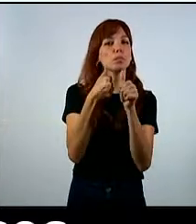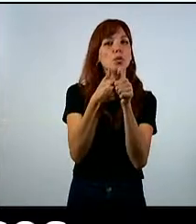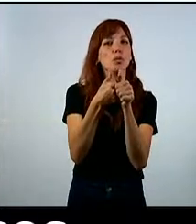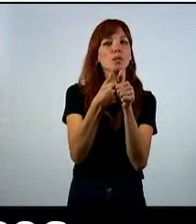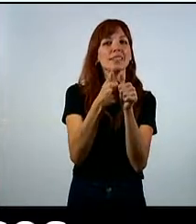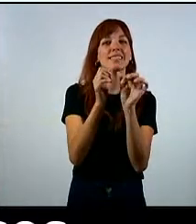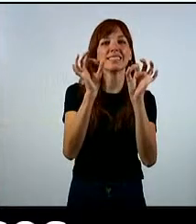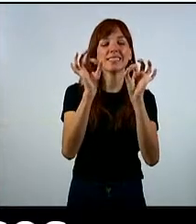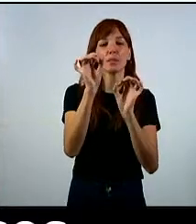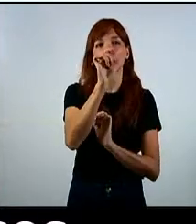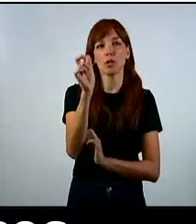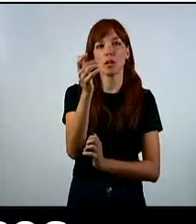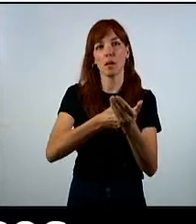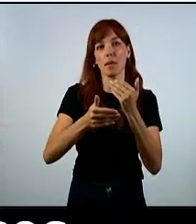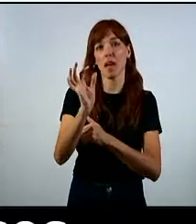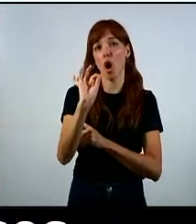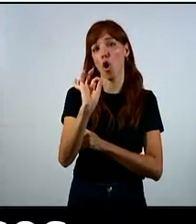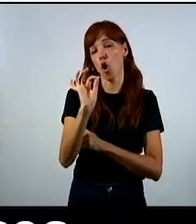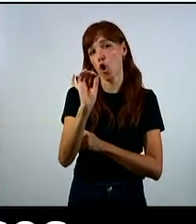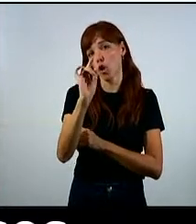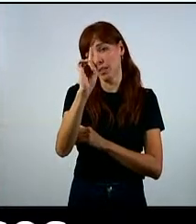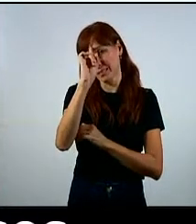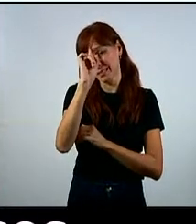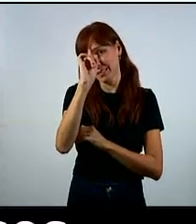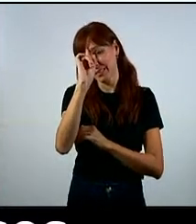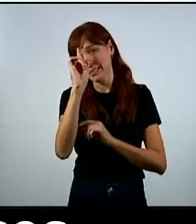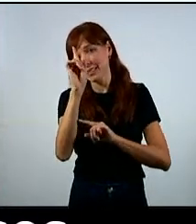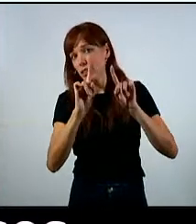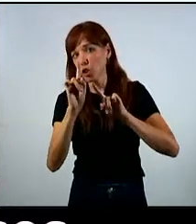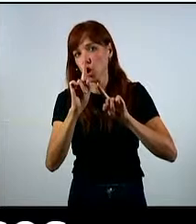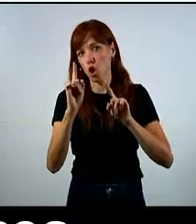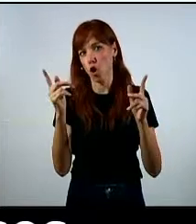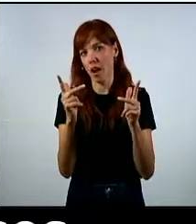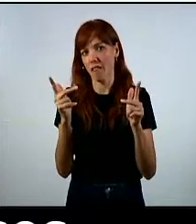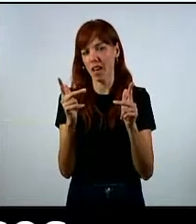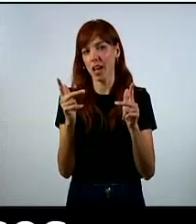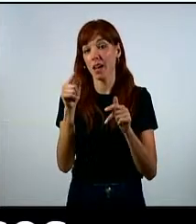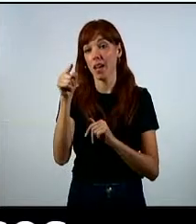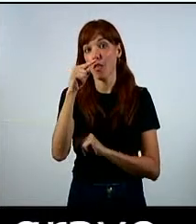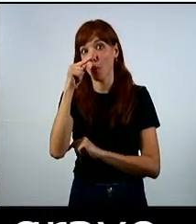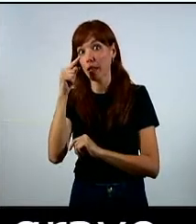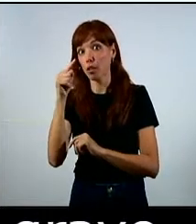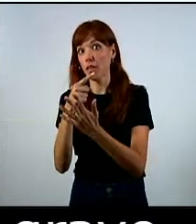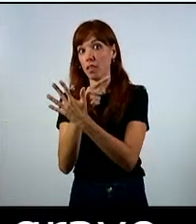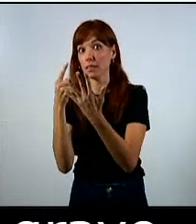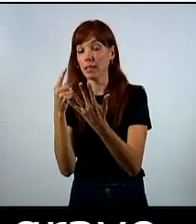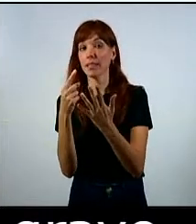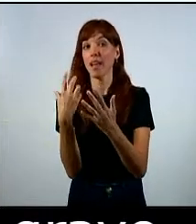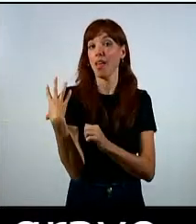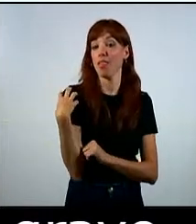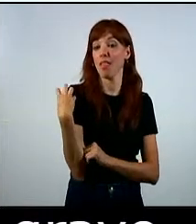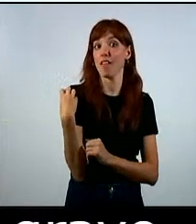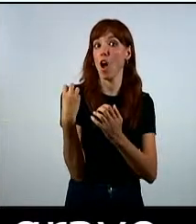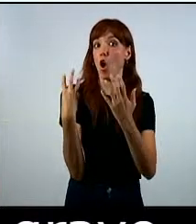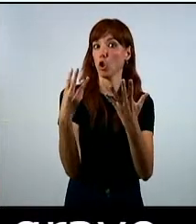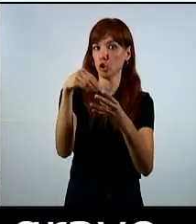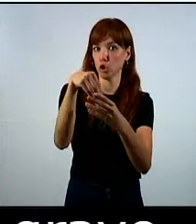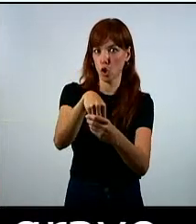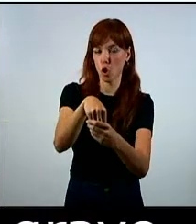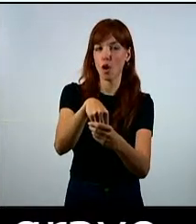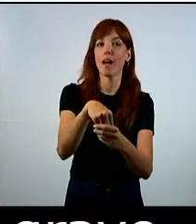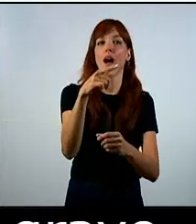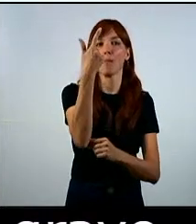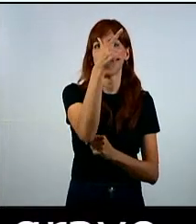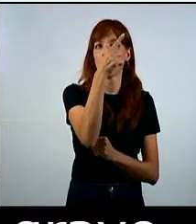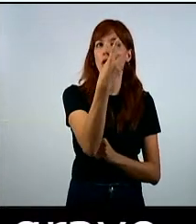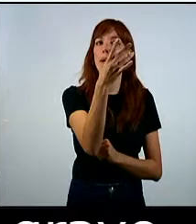y trastorno grave. Estas plazas serán en Don Benito 16, en Zafra 8 y en Almendralejo 20